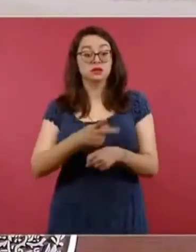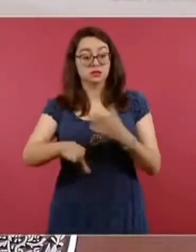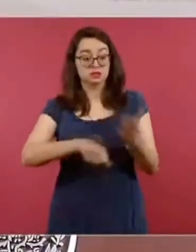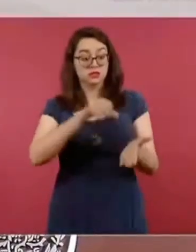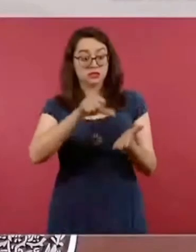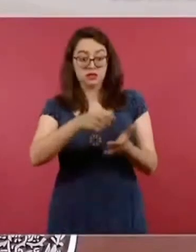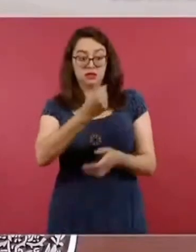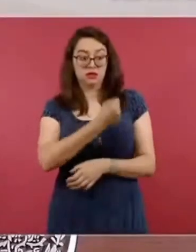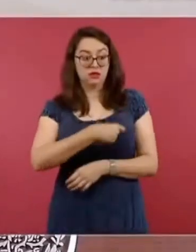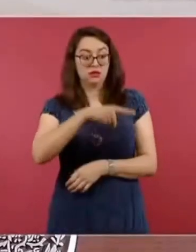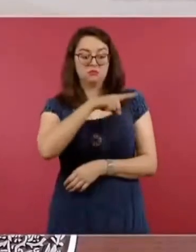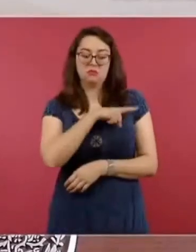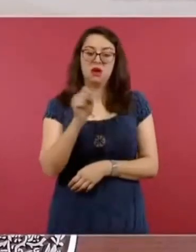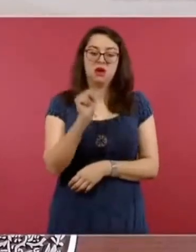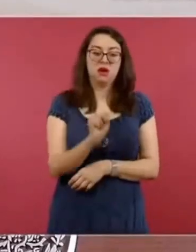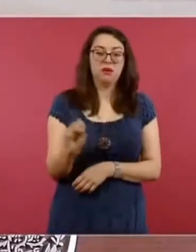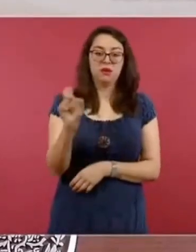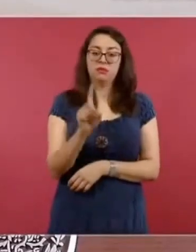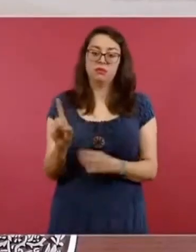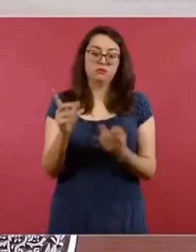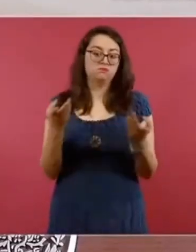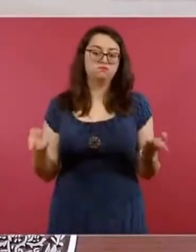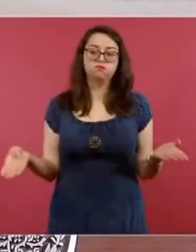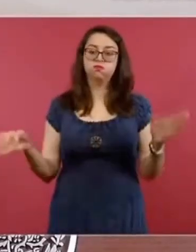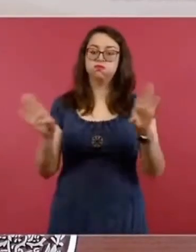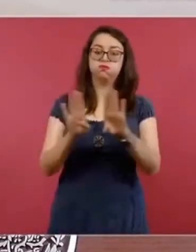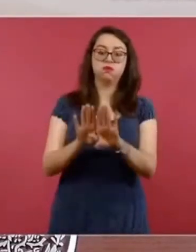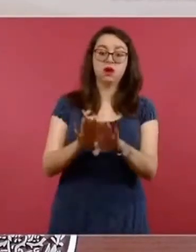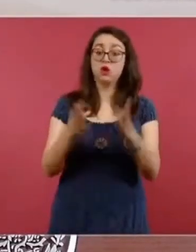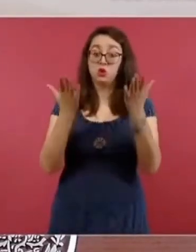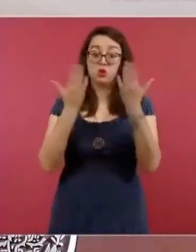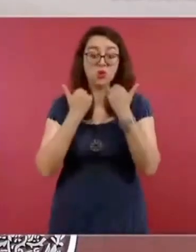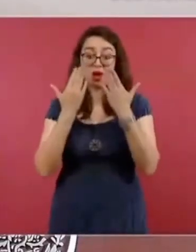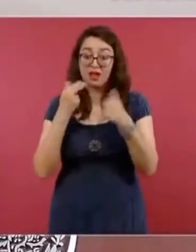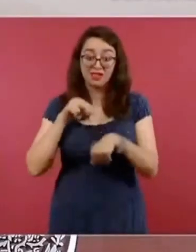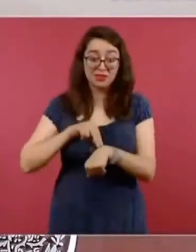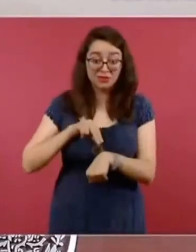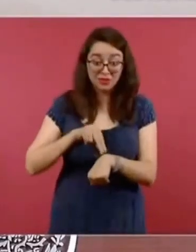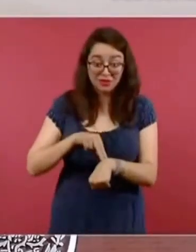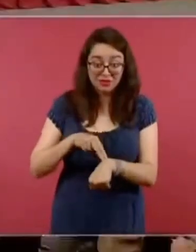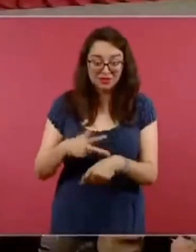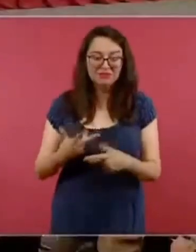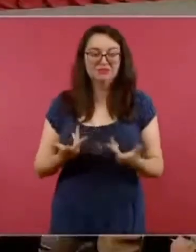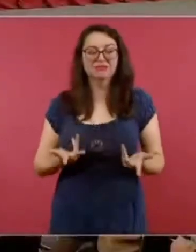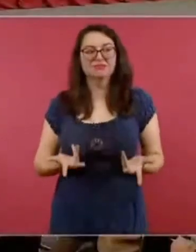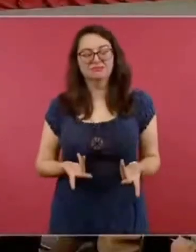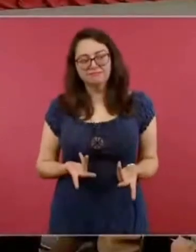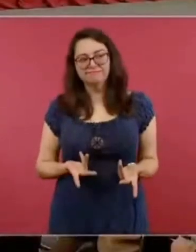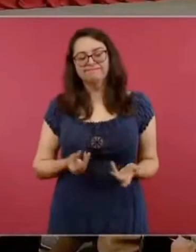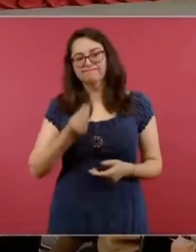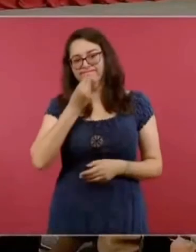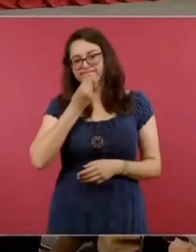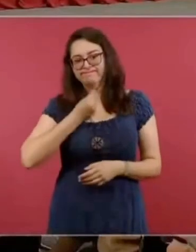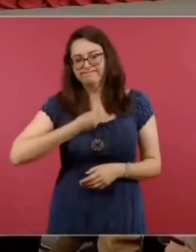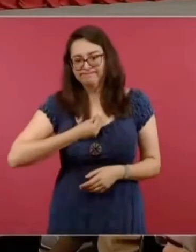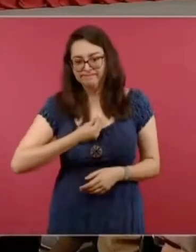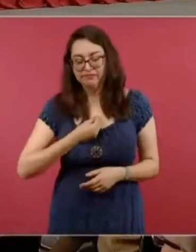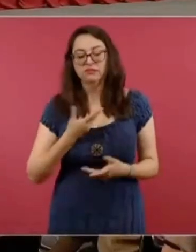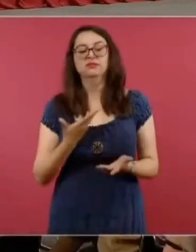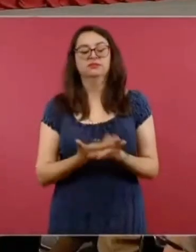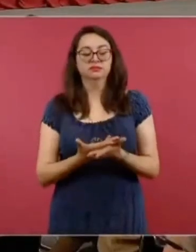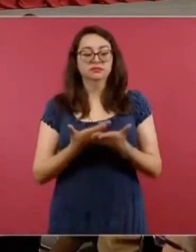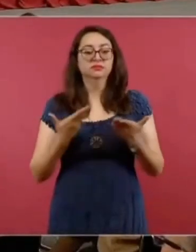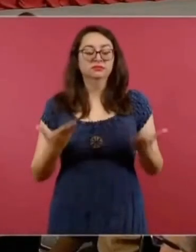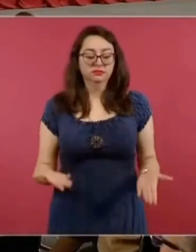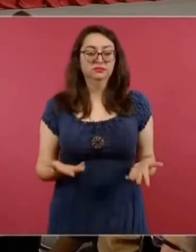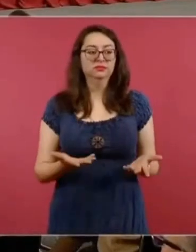salud cerrados los fines de semana porque no tienen el personal médico suficiente. Por eso hoy y hasta el